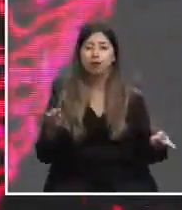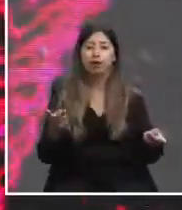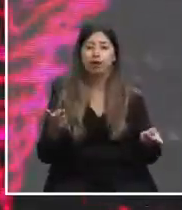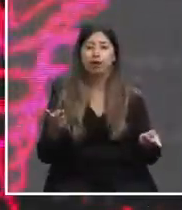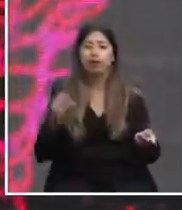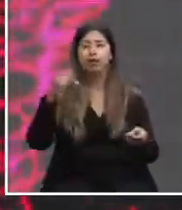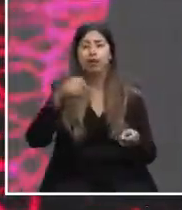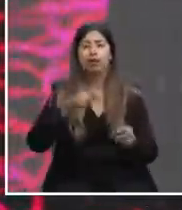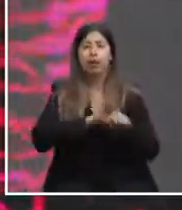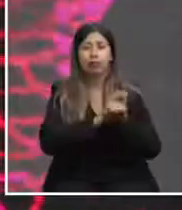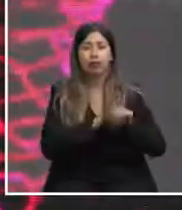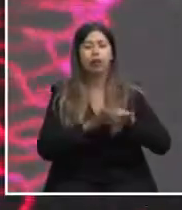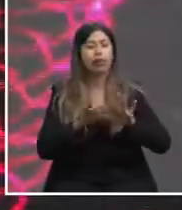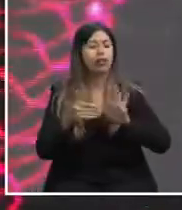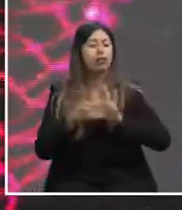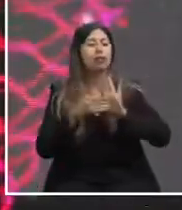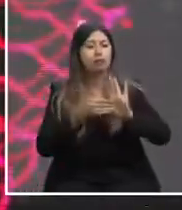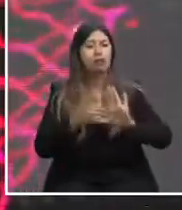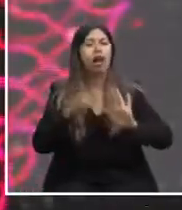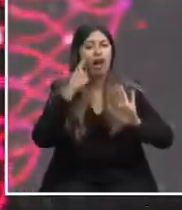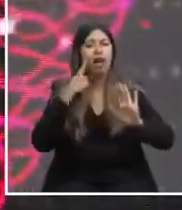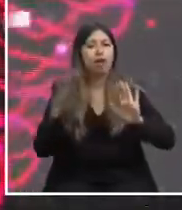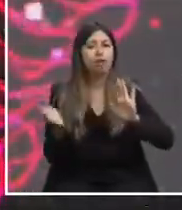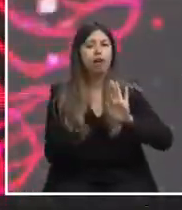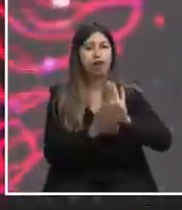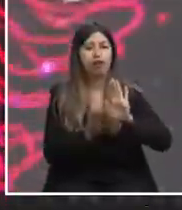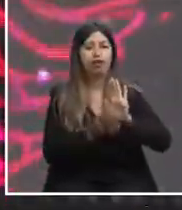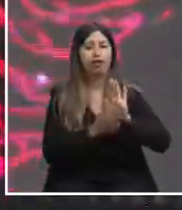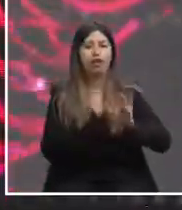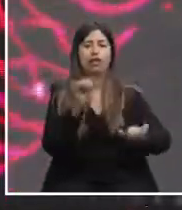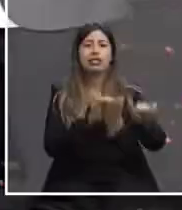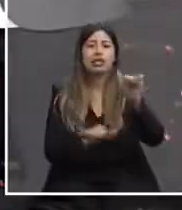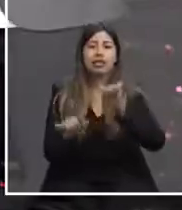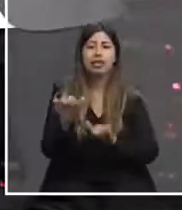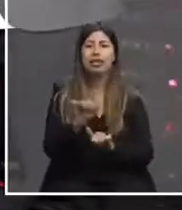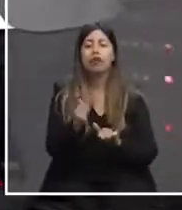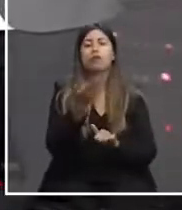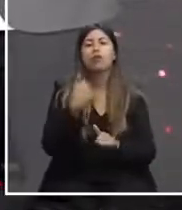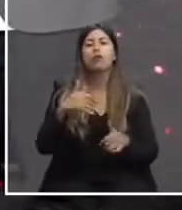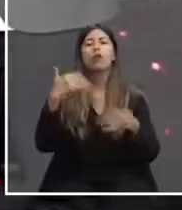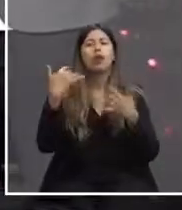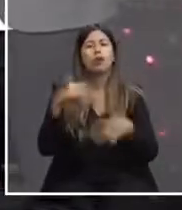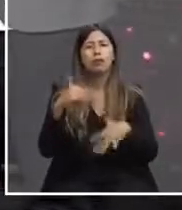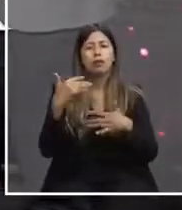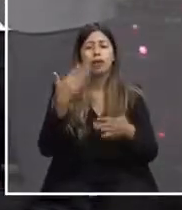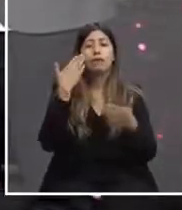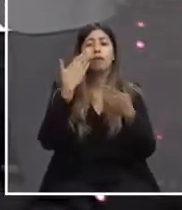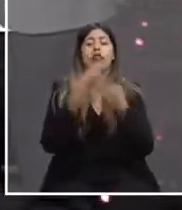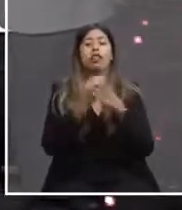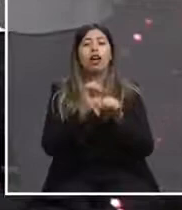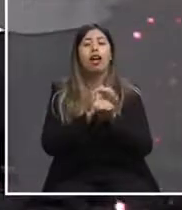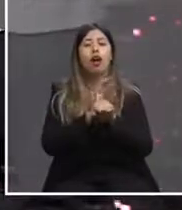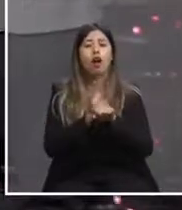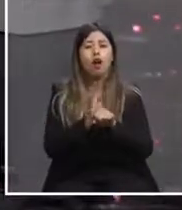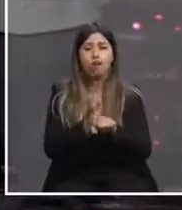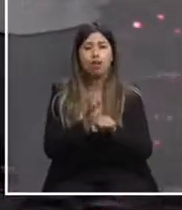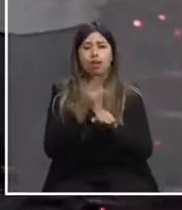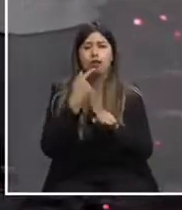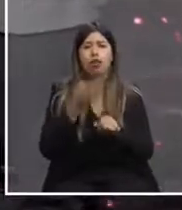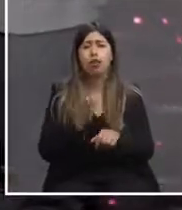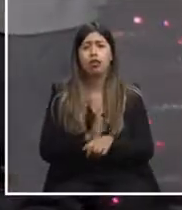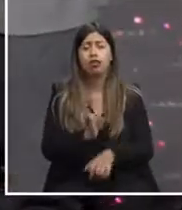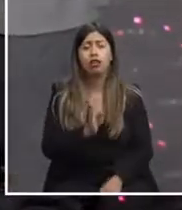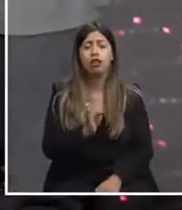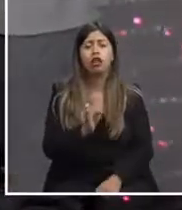lo ha dejado muy en claro, ¿no? Para nosotros la ciencia ha sido fundamental para enfrentar el coronavirus, lo sigue siendo, además esto no se ha